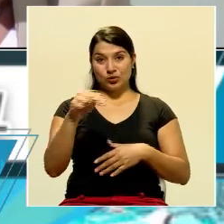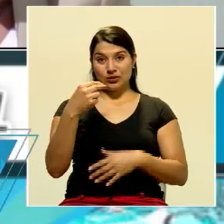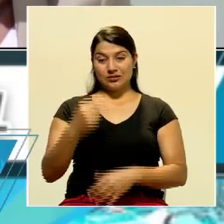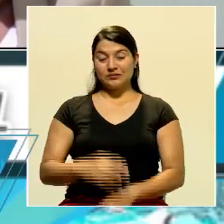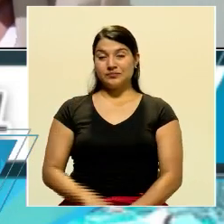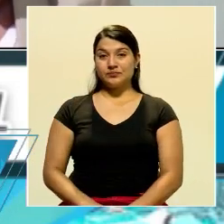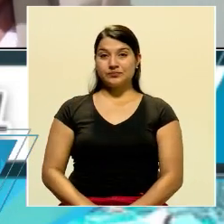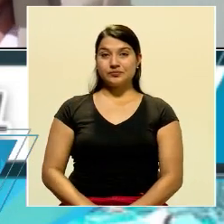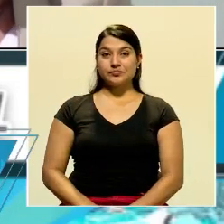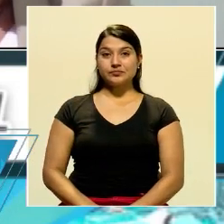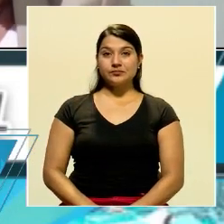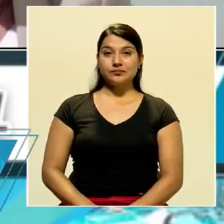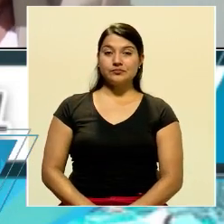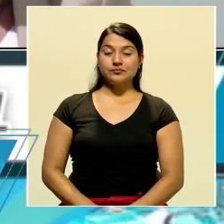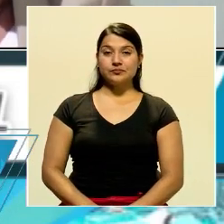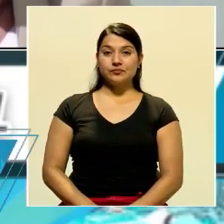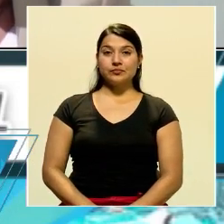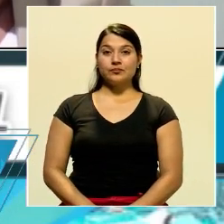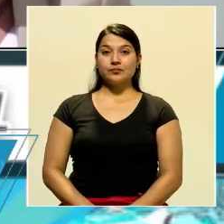Noticias.